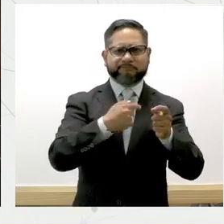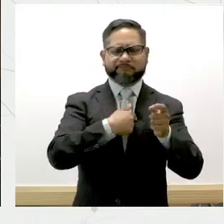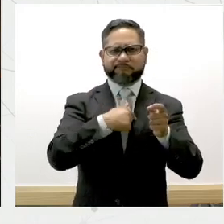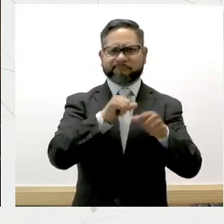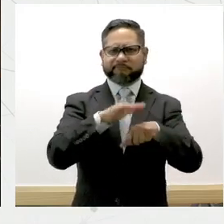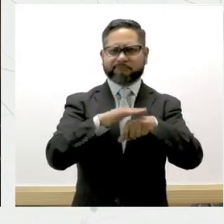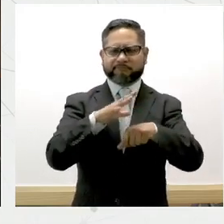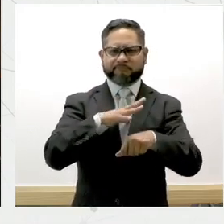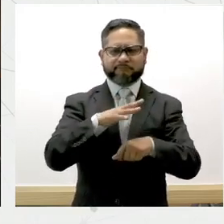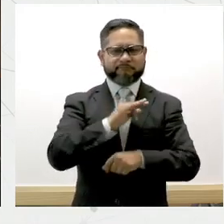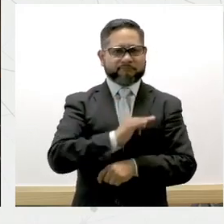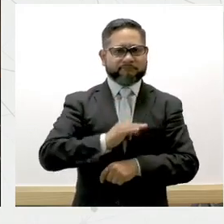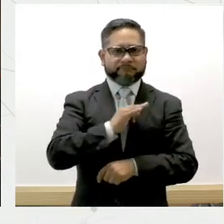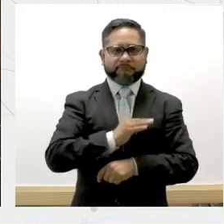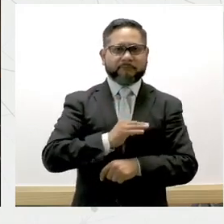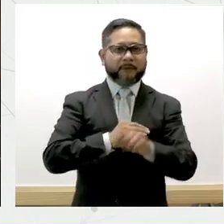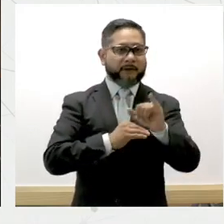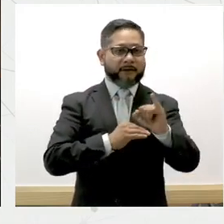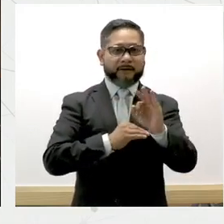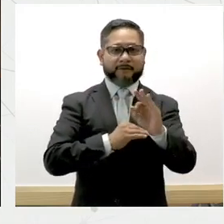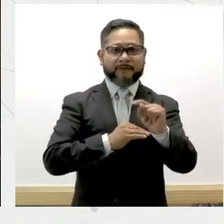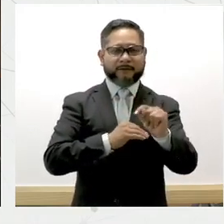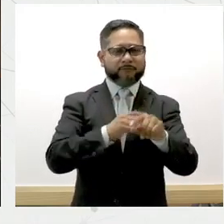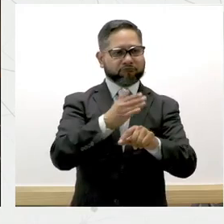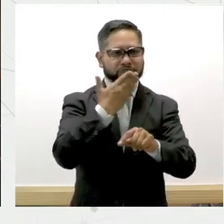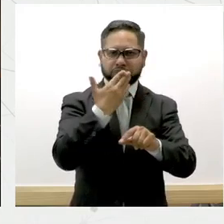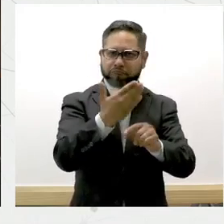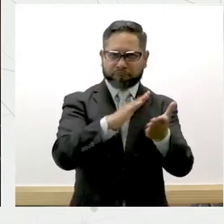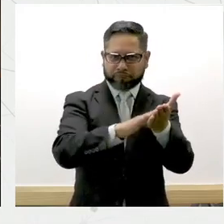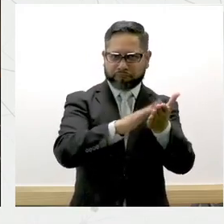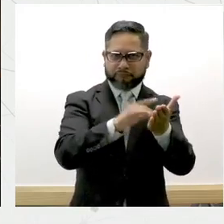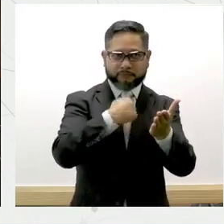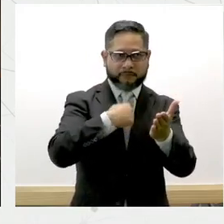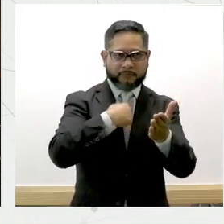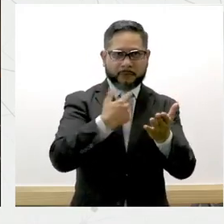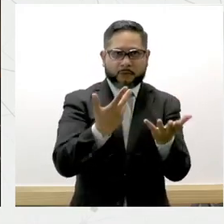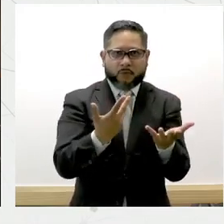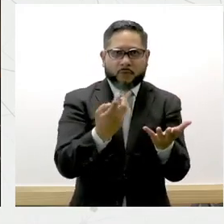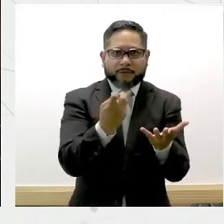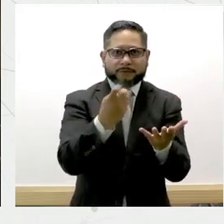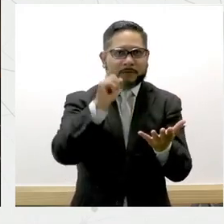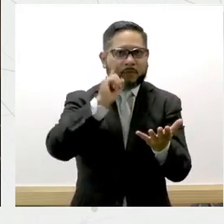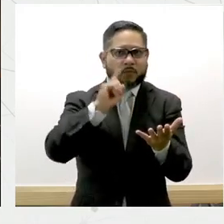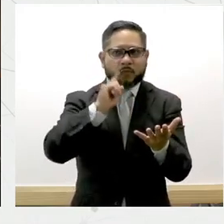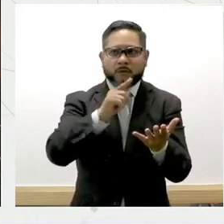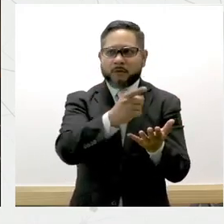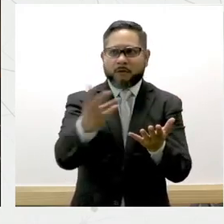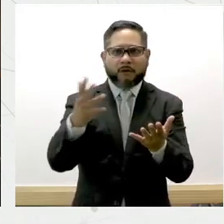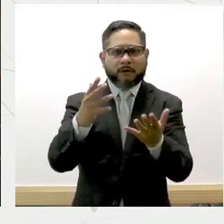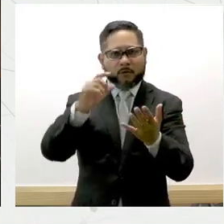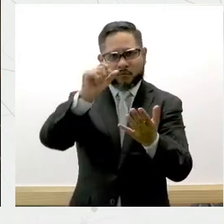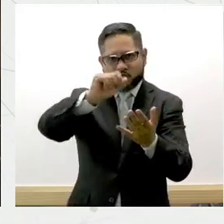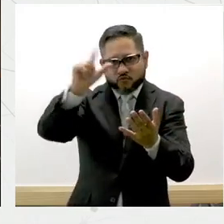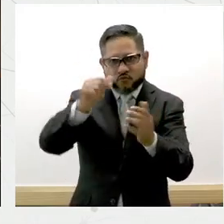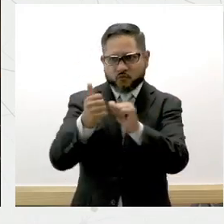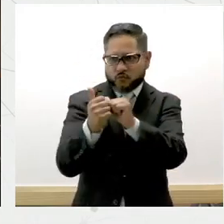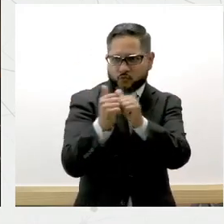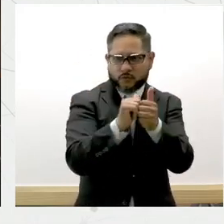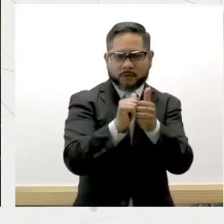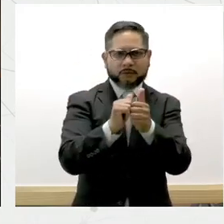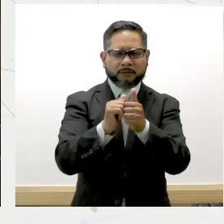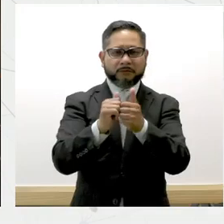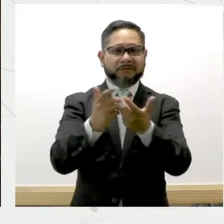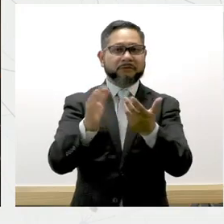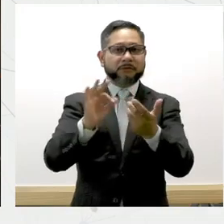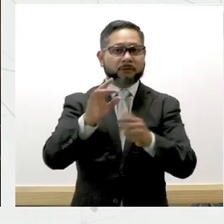felicitación desde luego al Instituto Federal de Telecomunicaciones por esta iniciativa, Expertas que Transforman. Y suelo decir que lo que no se ve no